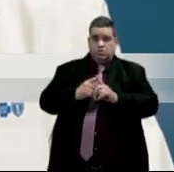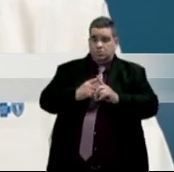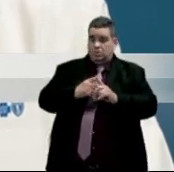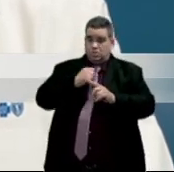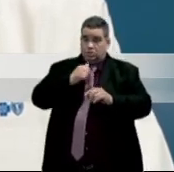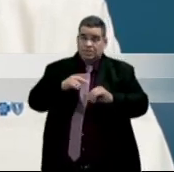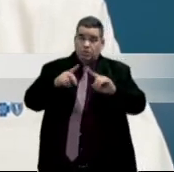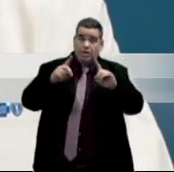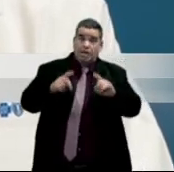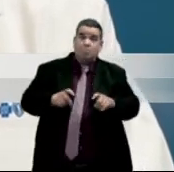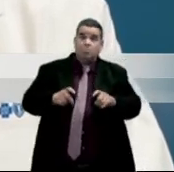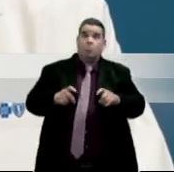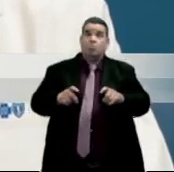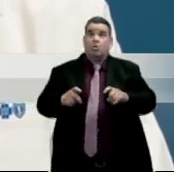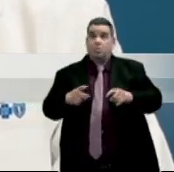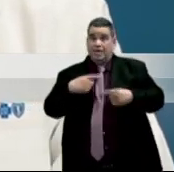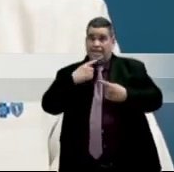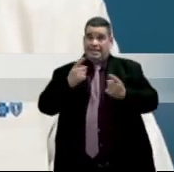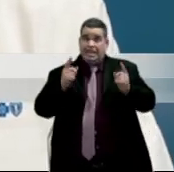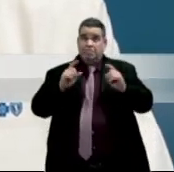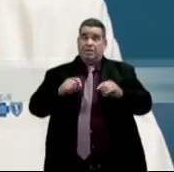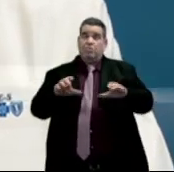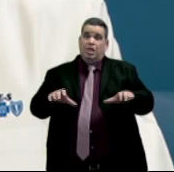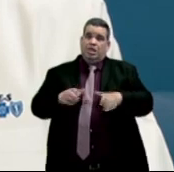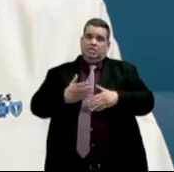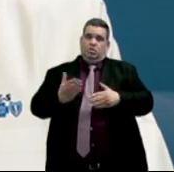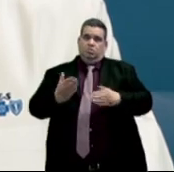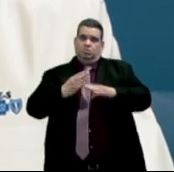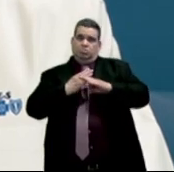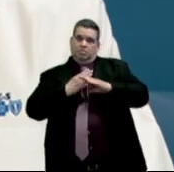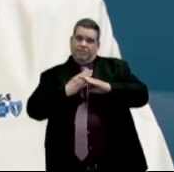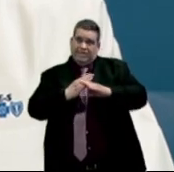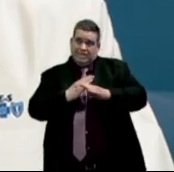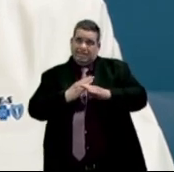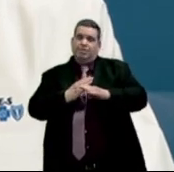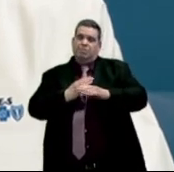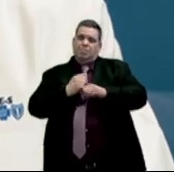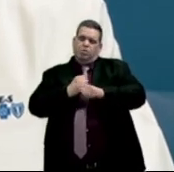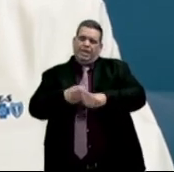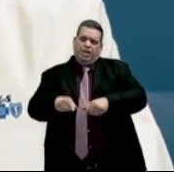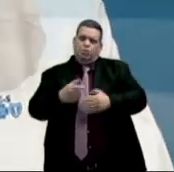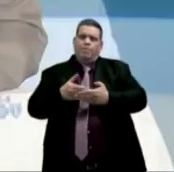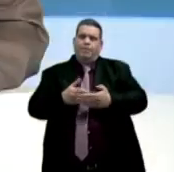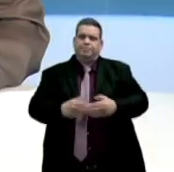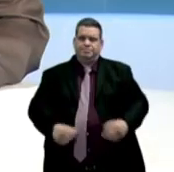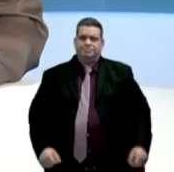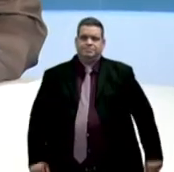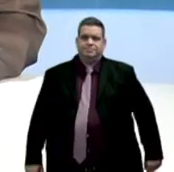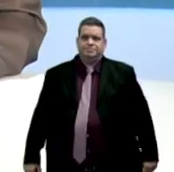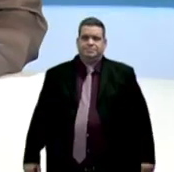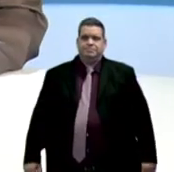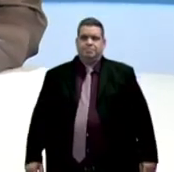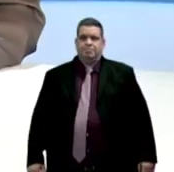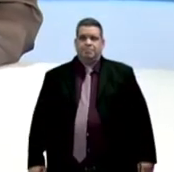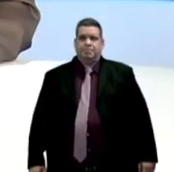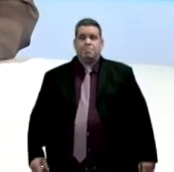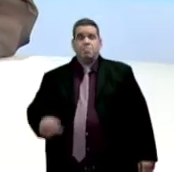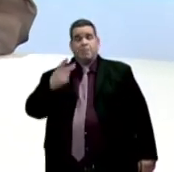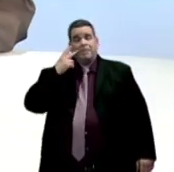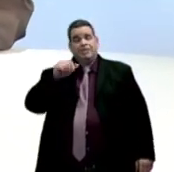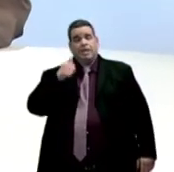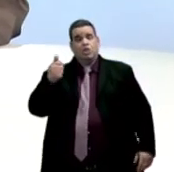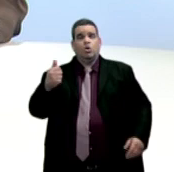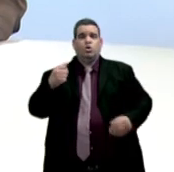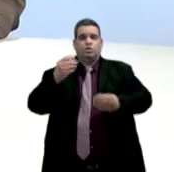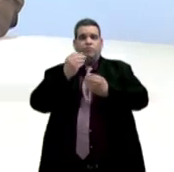hicieron la prueba, los alertes para que puedan tomar medidas preventivas para proteger a tu bebé. Y para ver estas y otras